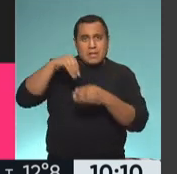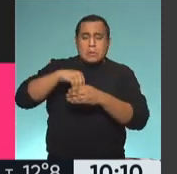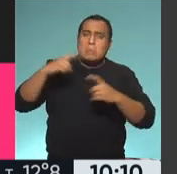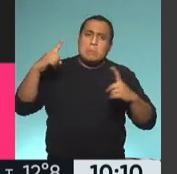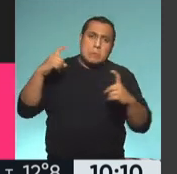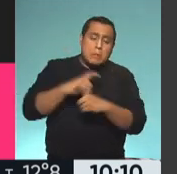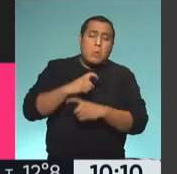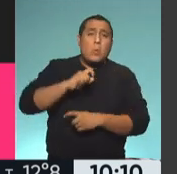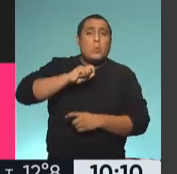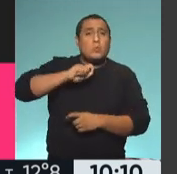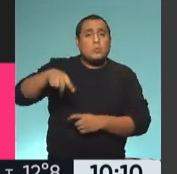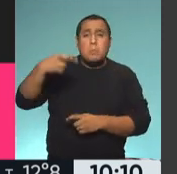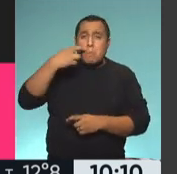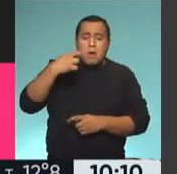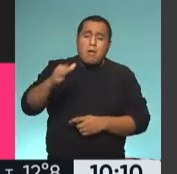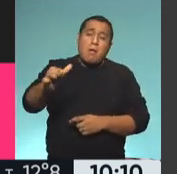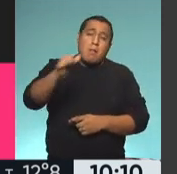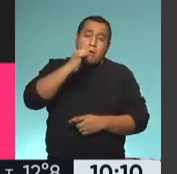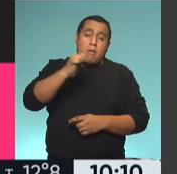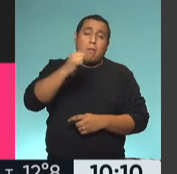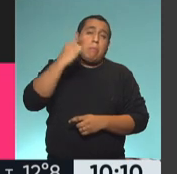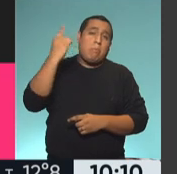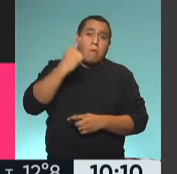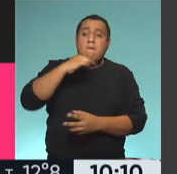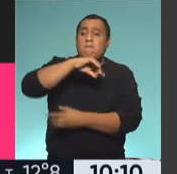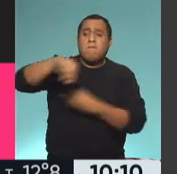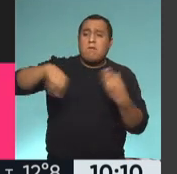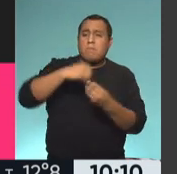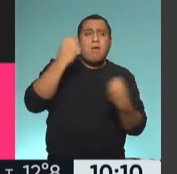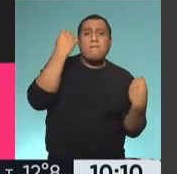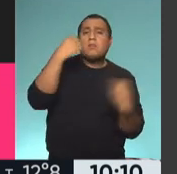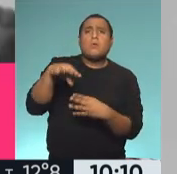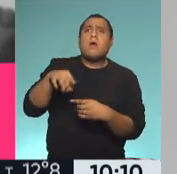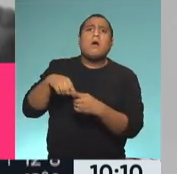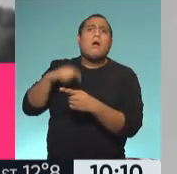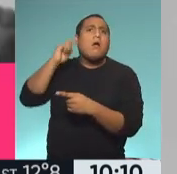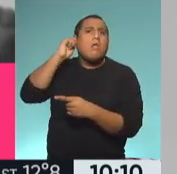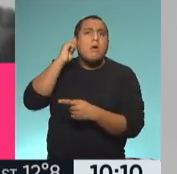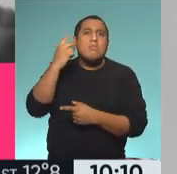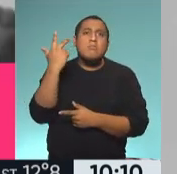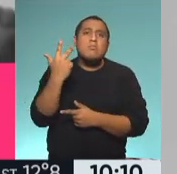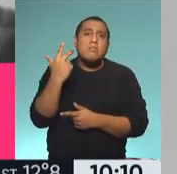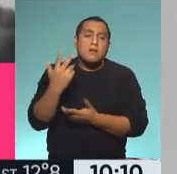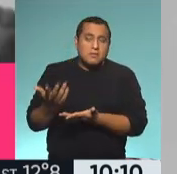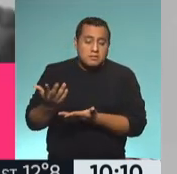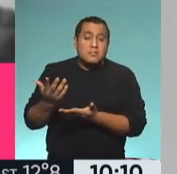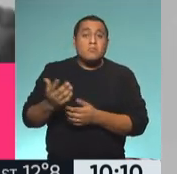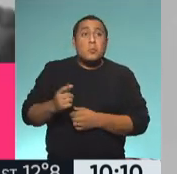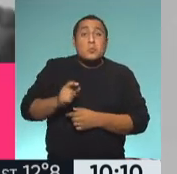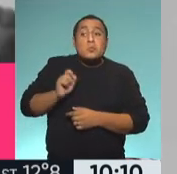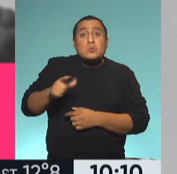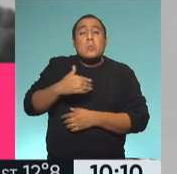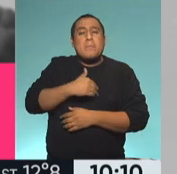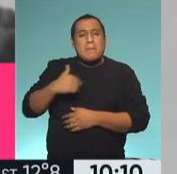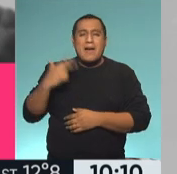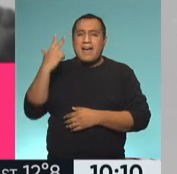Su padre, que era alcohólico, abandonó a la familia cuando él tenía 3 añitos y su madre,